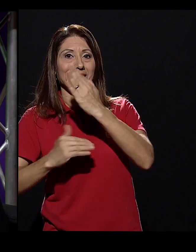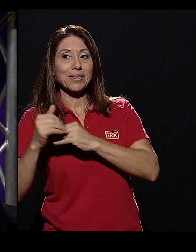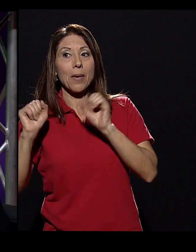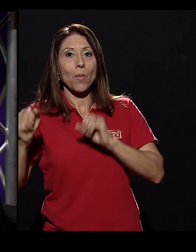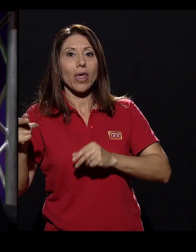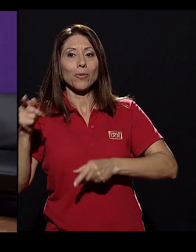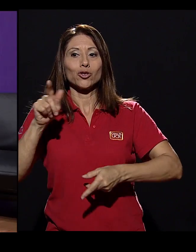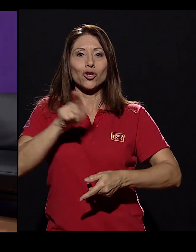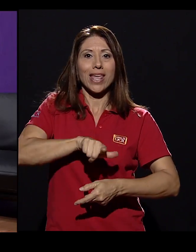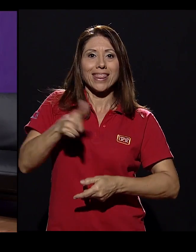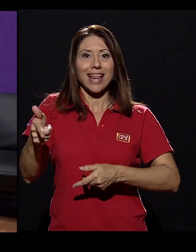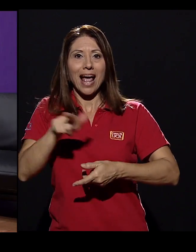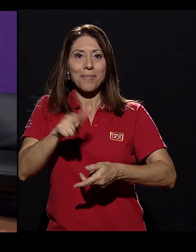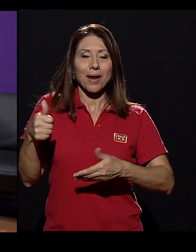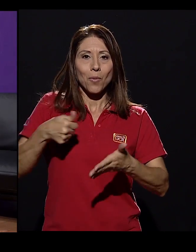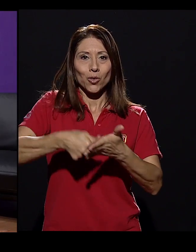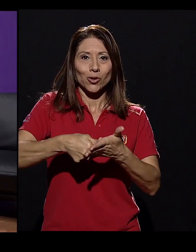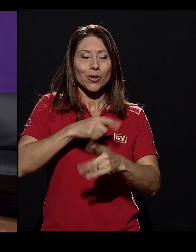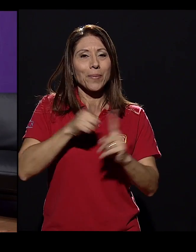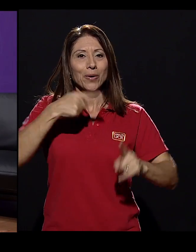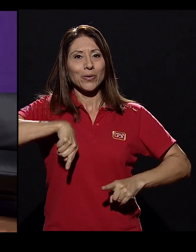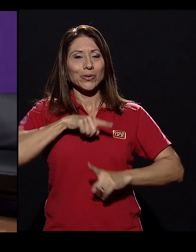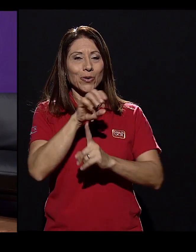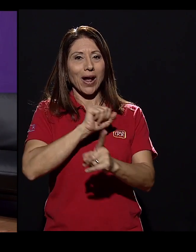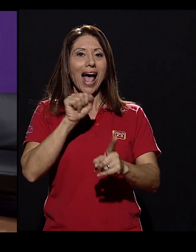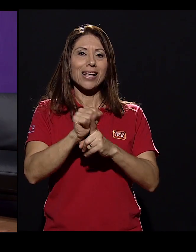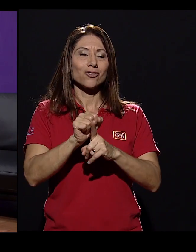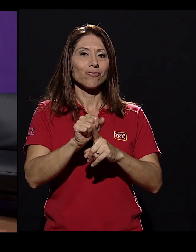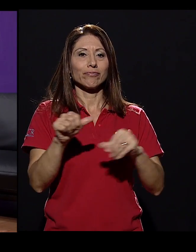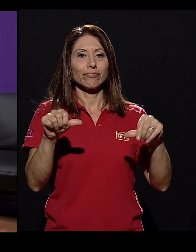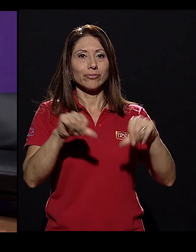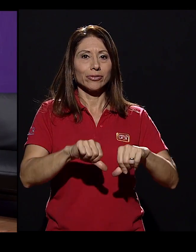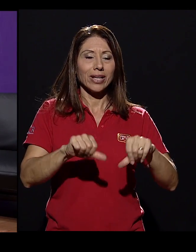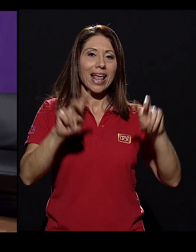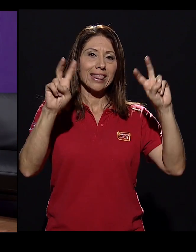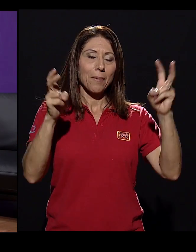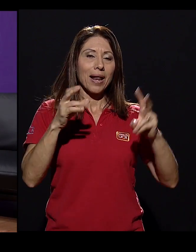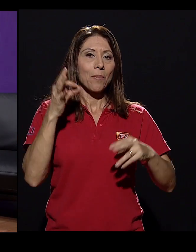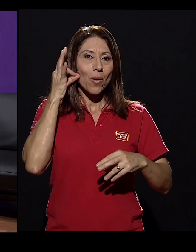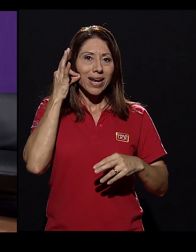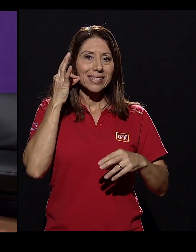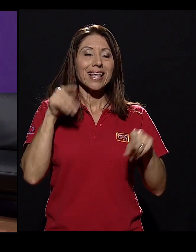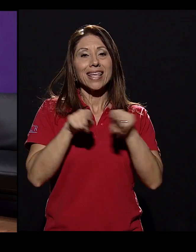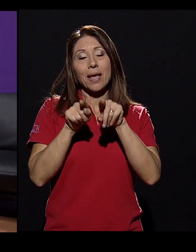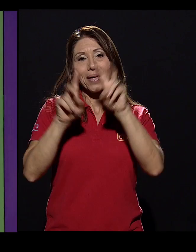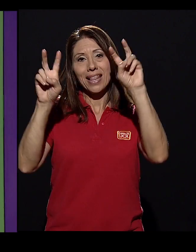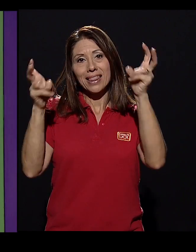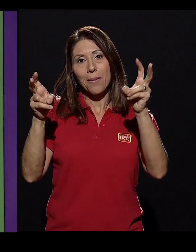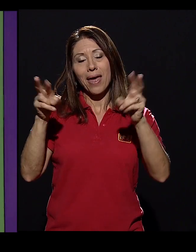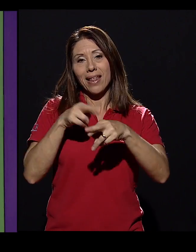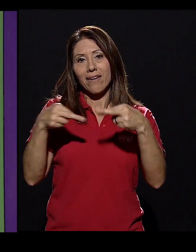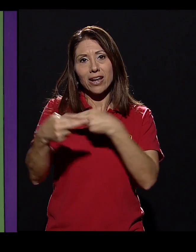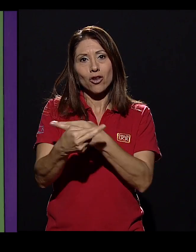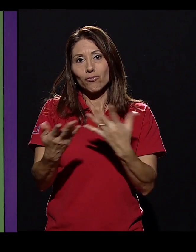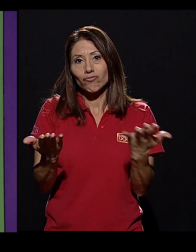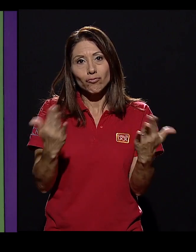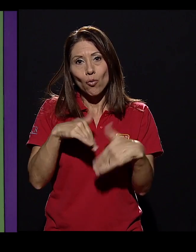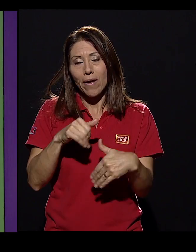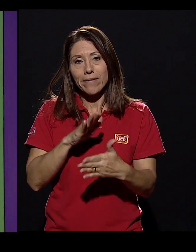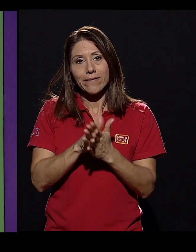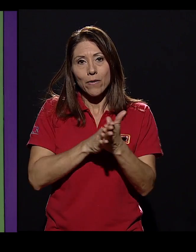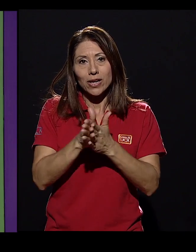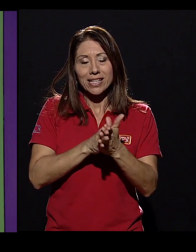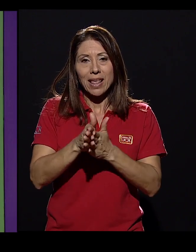es donde, en este caso, se vio desfavorecida el tema de las mujeres y el tema regional, ¿verdad? Hay varias cosas que uno se